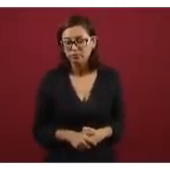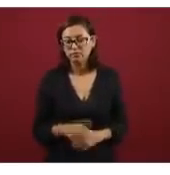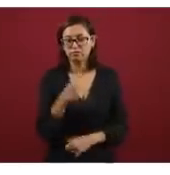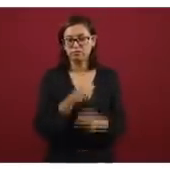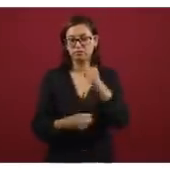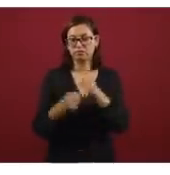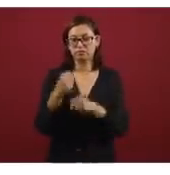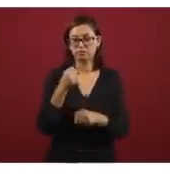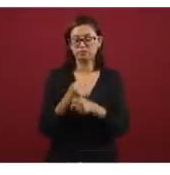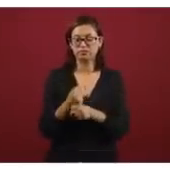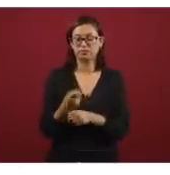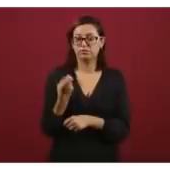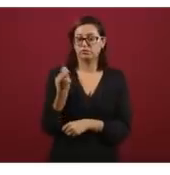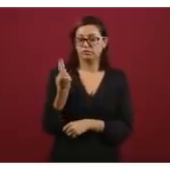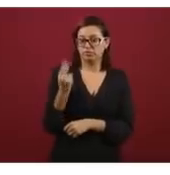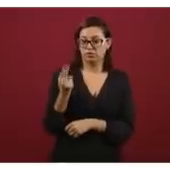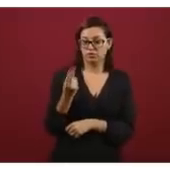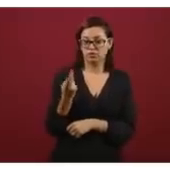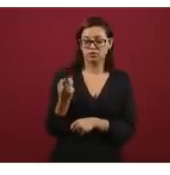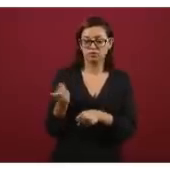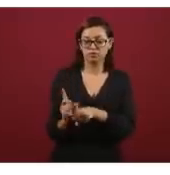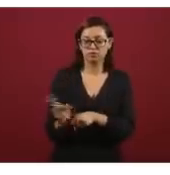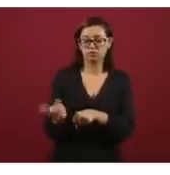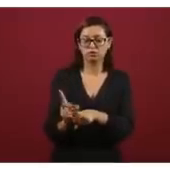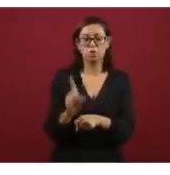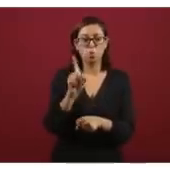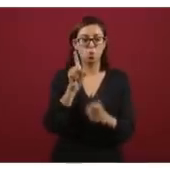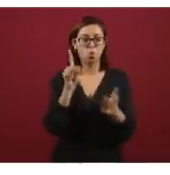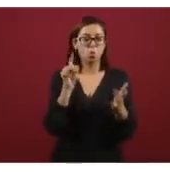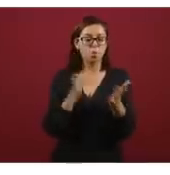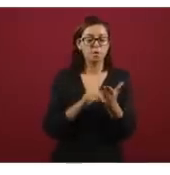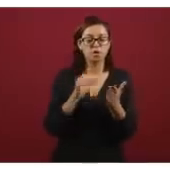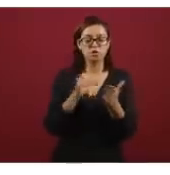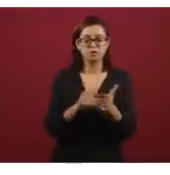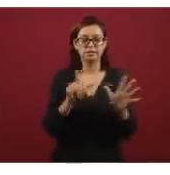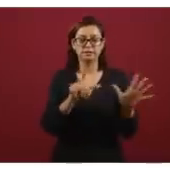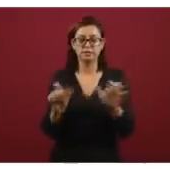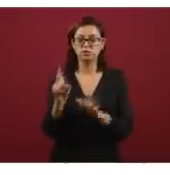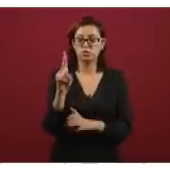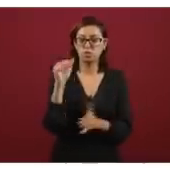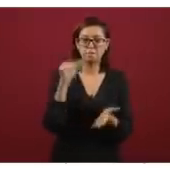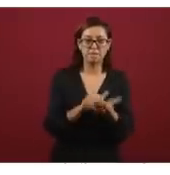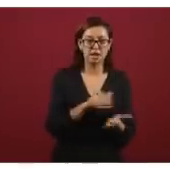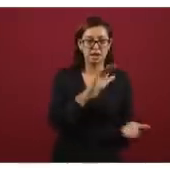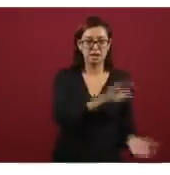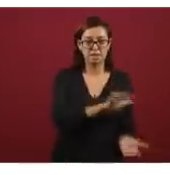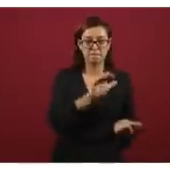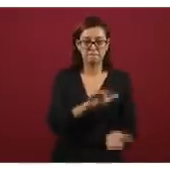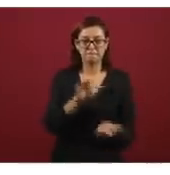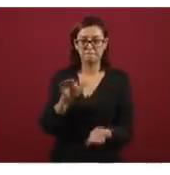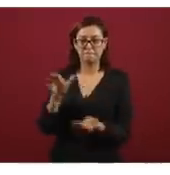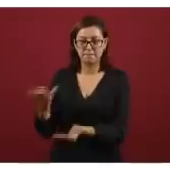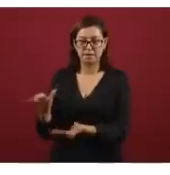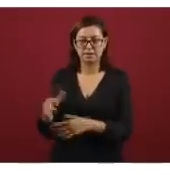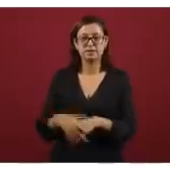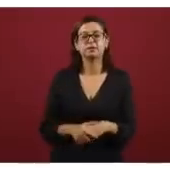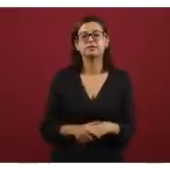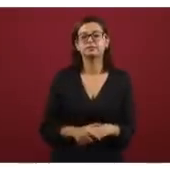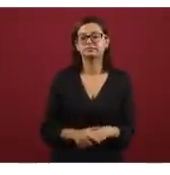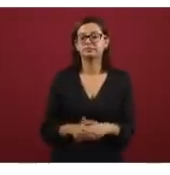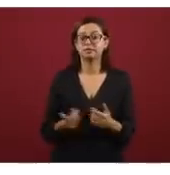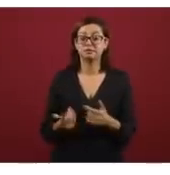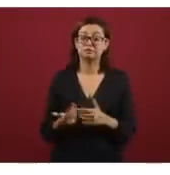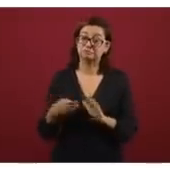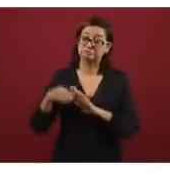el promedio diario de la producción era 1.702.000 barriles. Venía una tendencia muy fuerte de